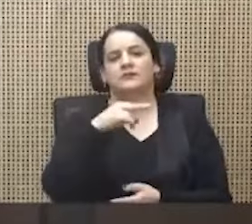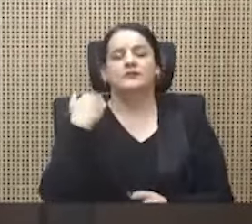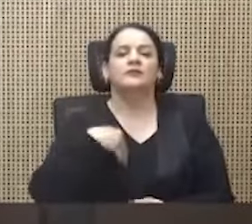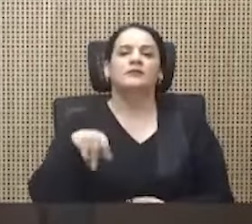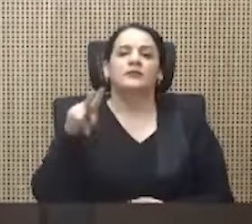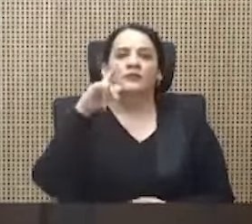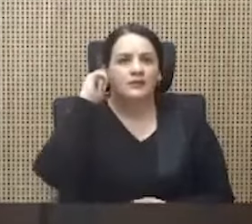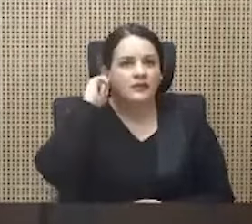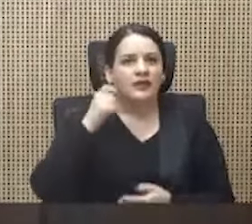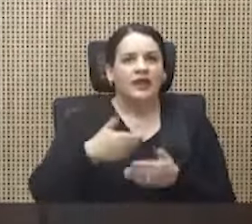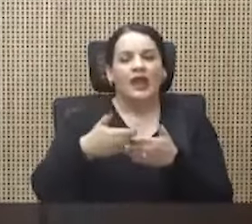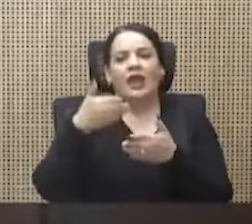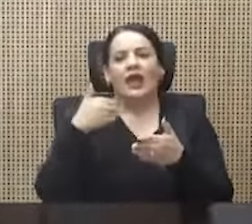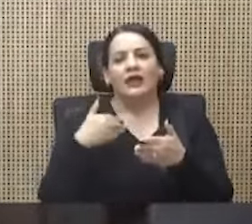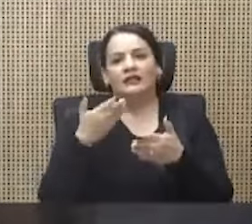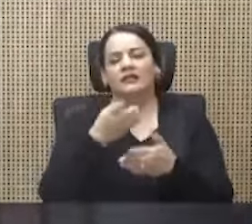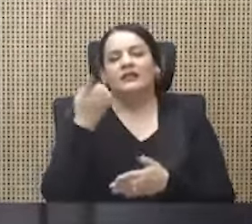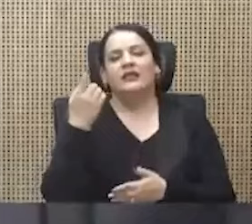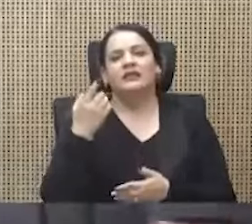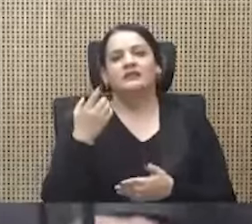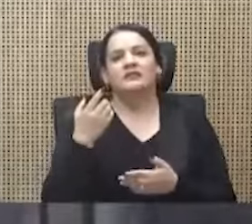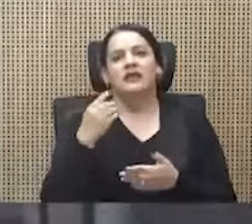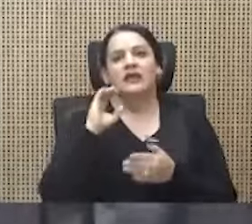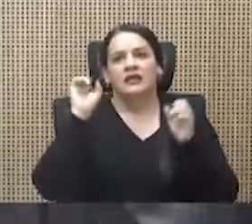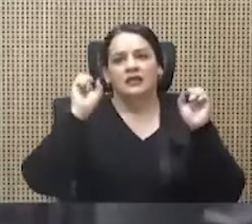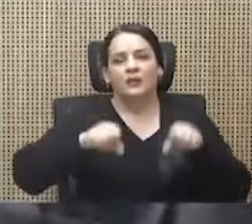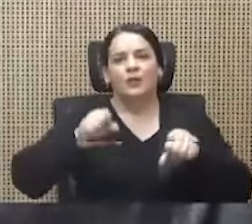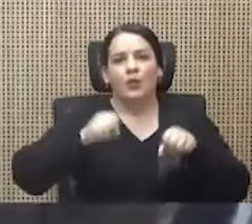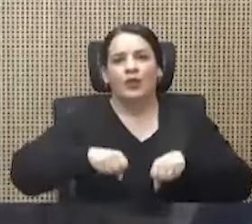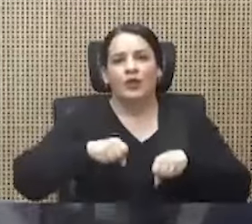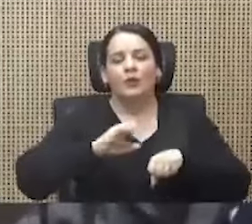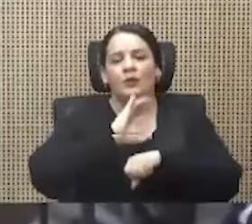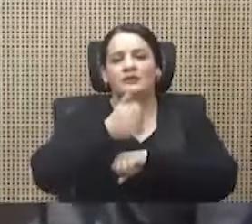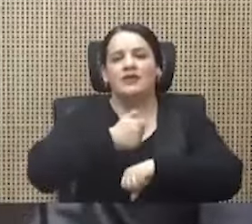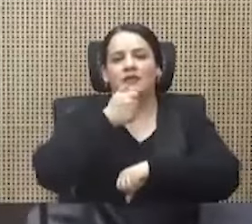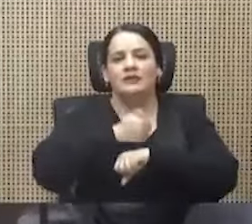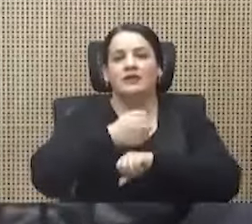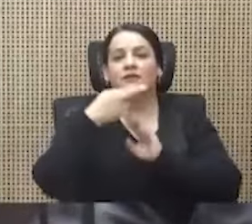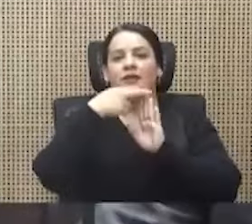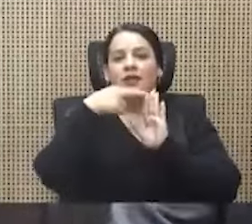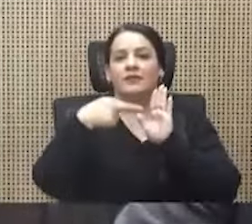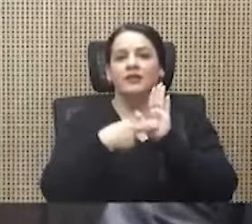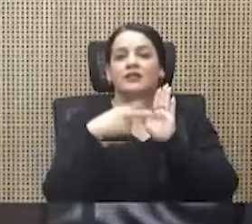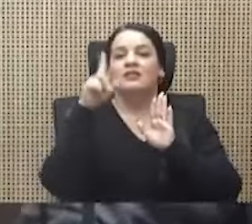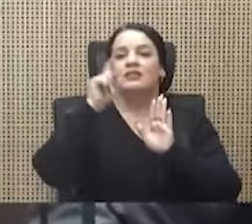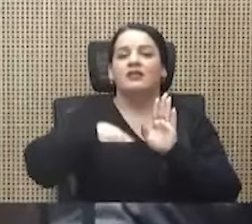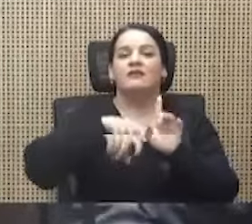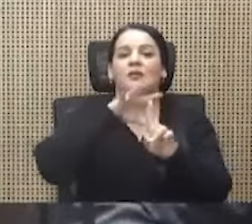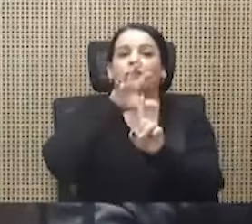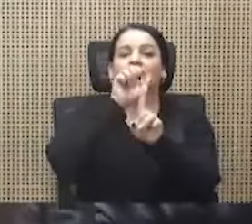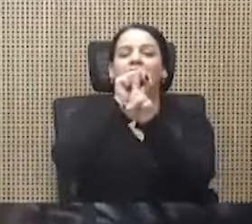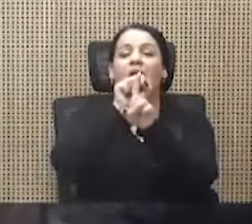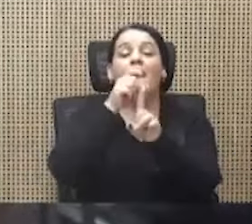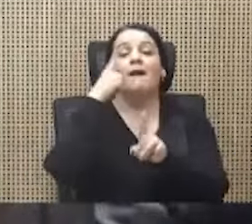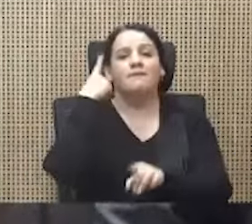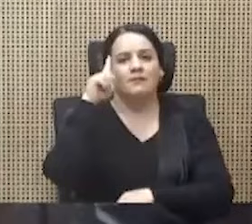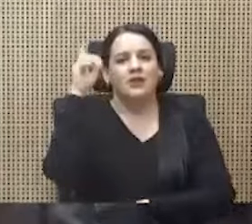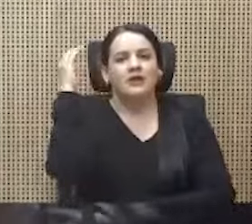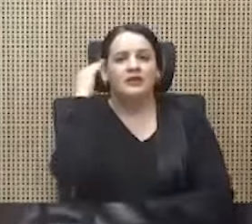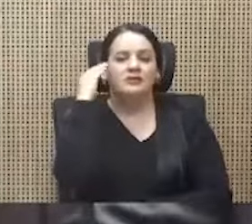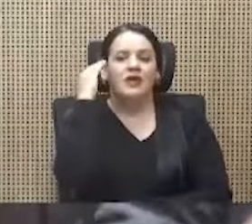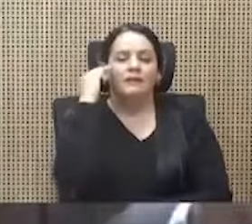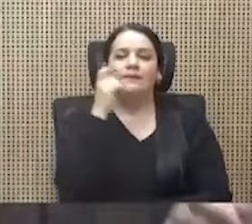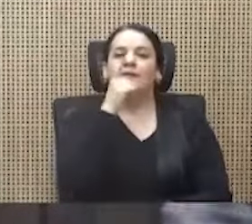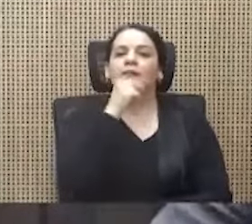compañeras, antes de plasmarlo en un reglamento, tenemos que identificarlos para saber